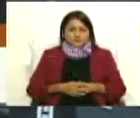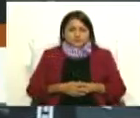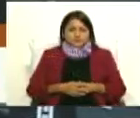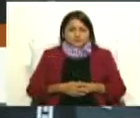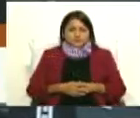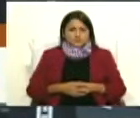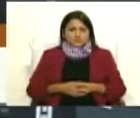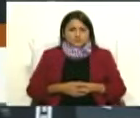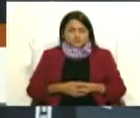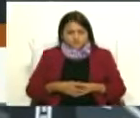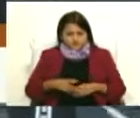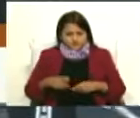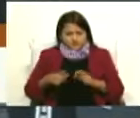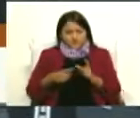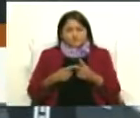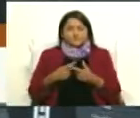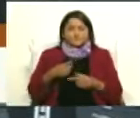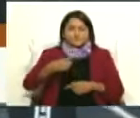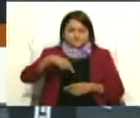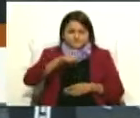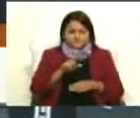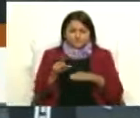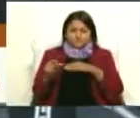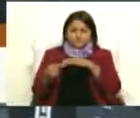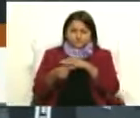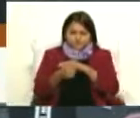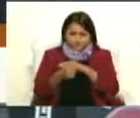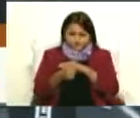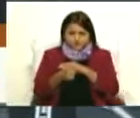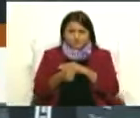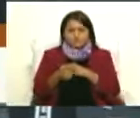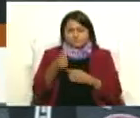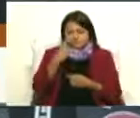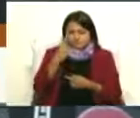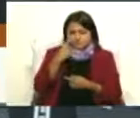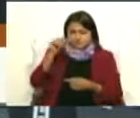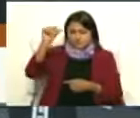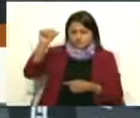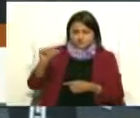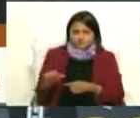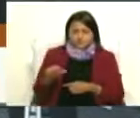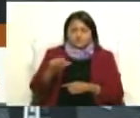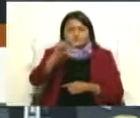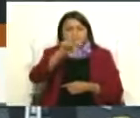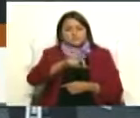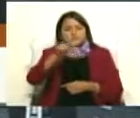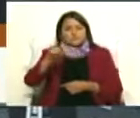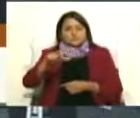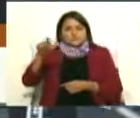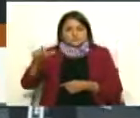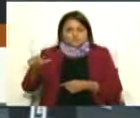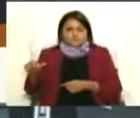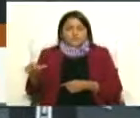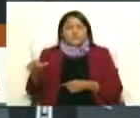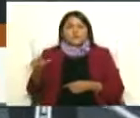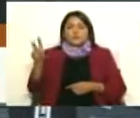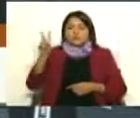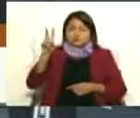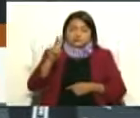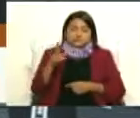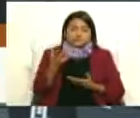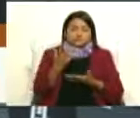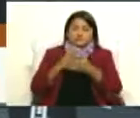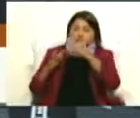en el territorio ocupado y en Guyana. Ustedes han visto, nuestros venezolanos connacionales están siendo